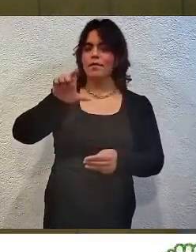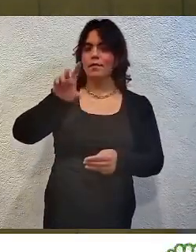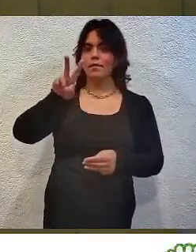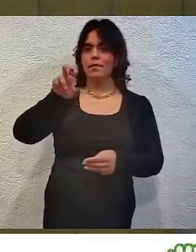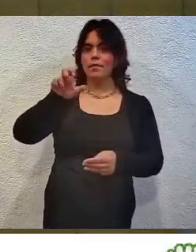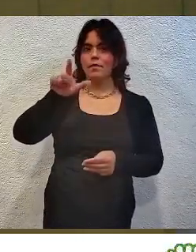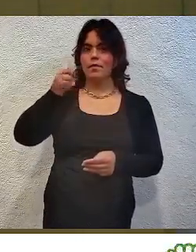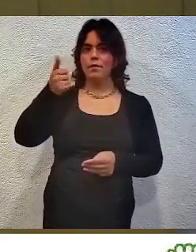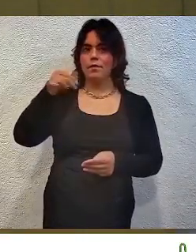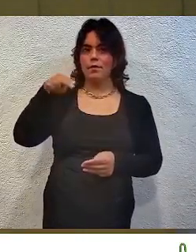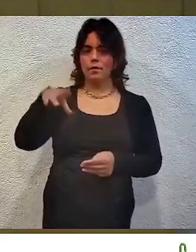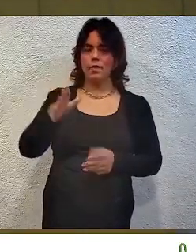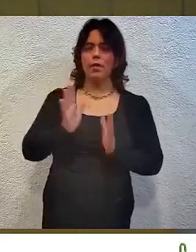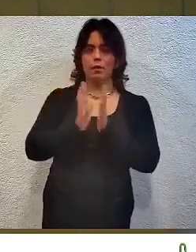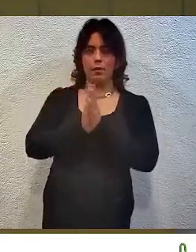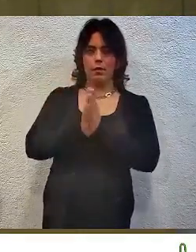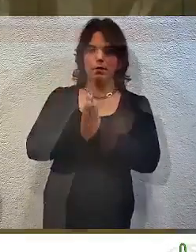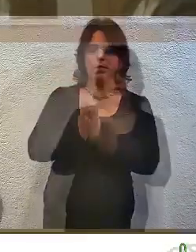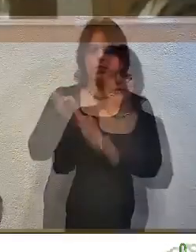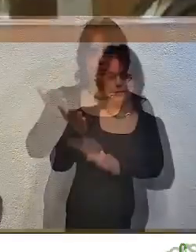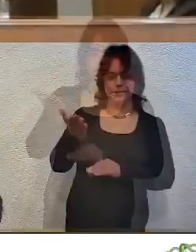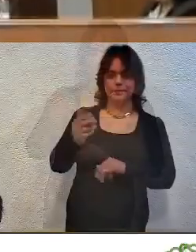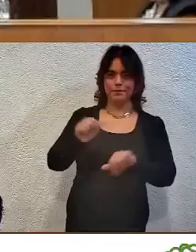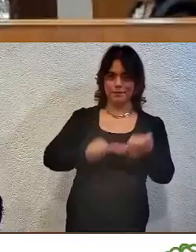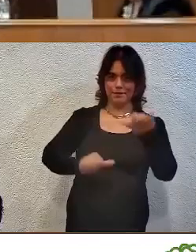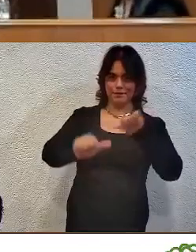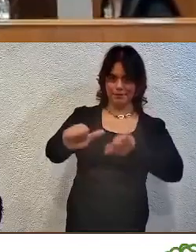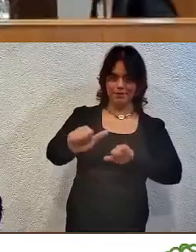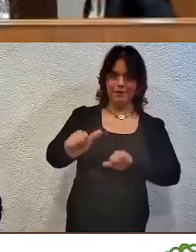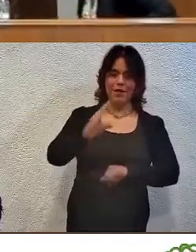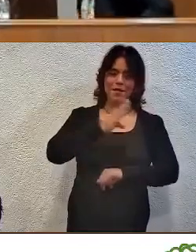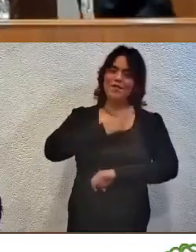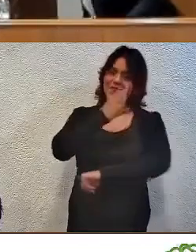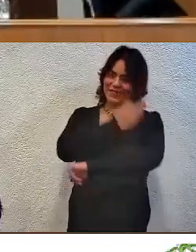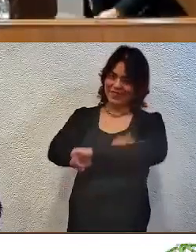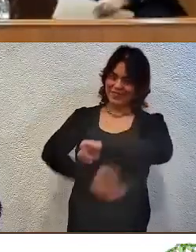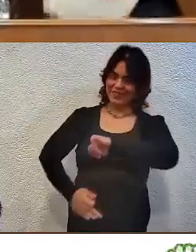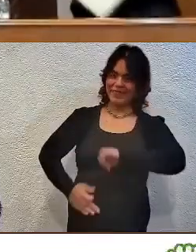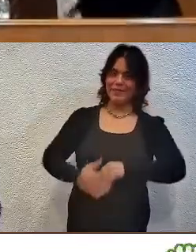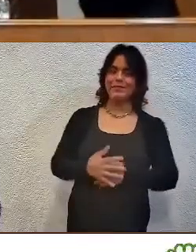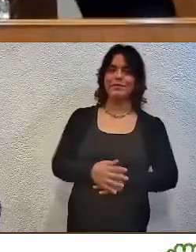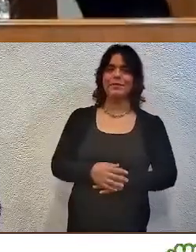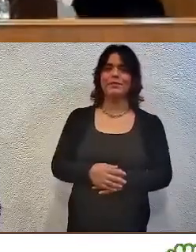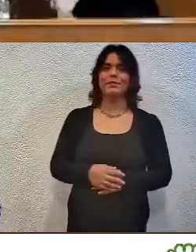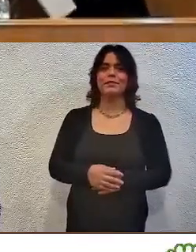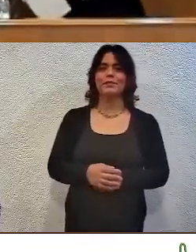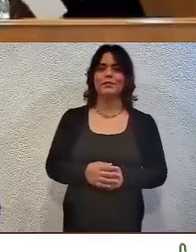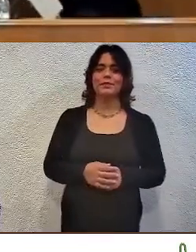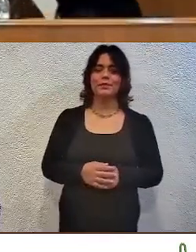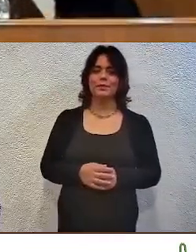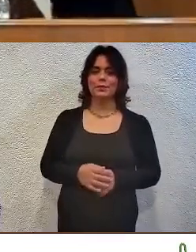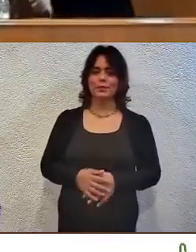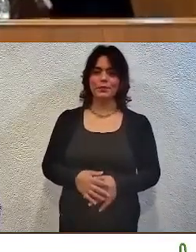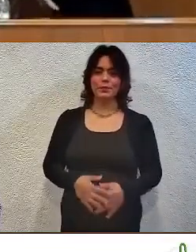y con su venia procedo a retirar. Buenas tardes. Buenas tardes. Buenas tardes.